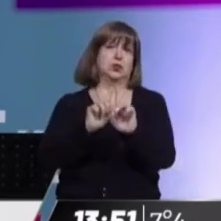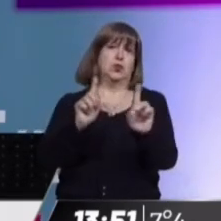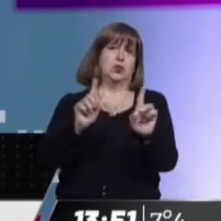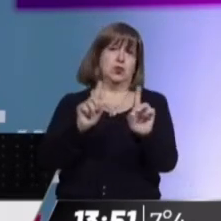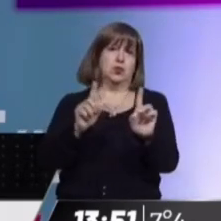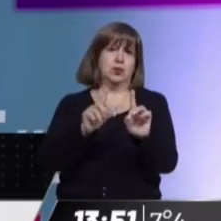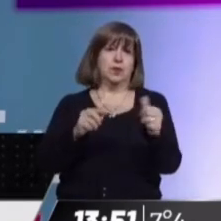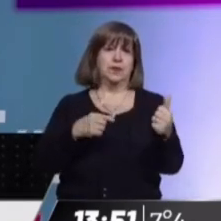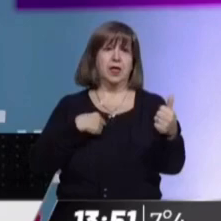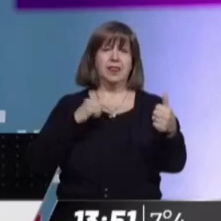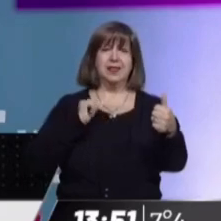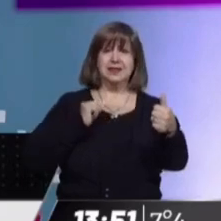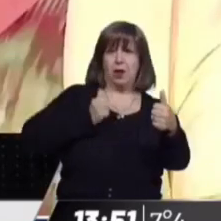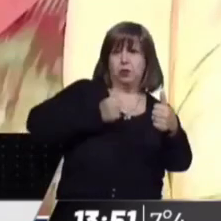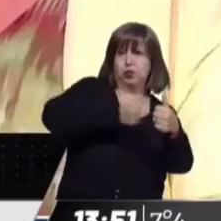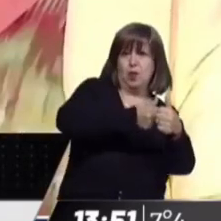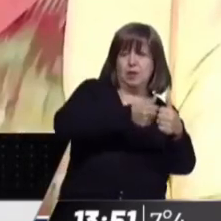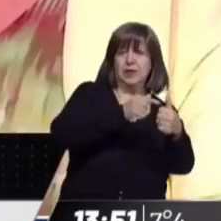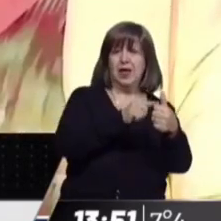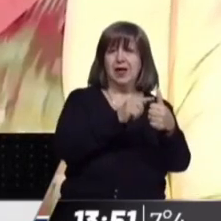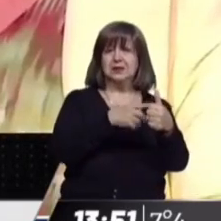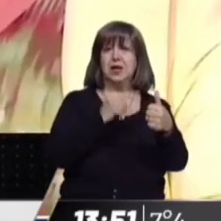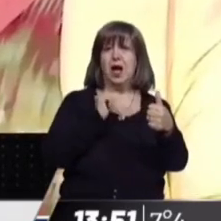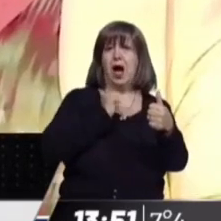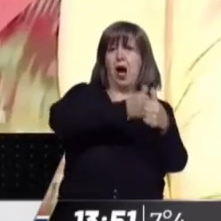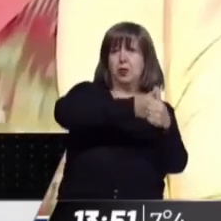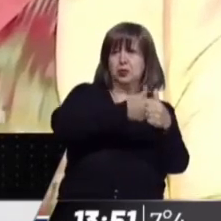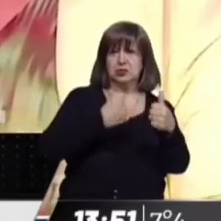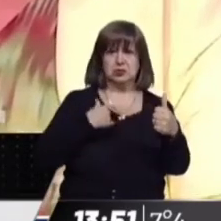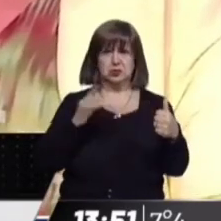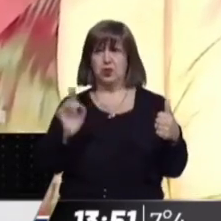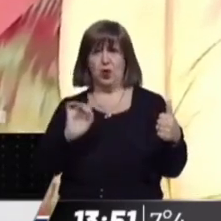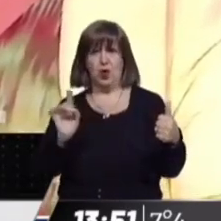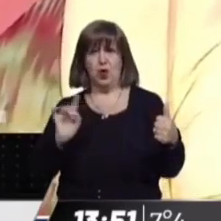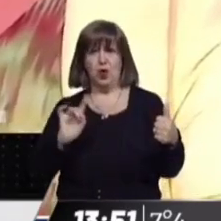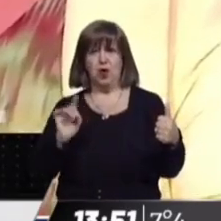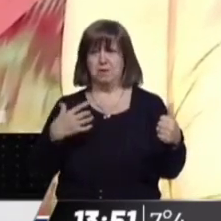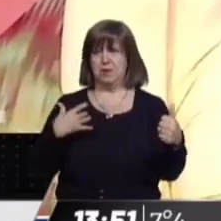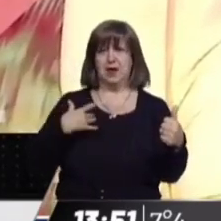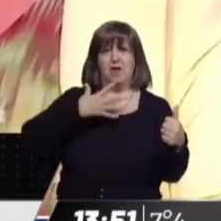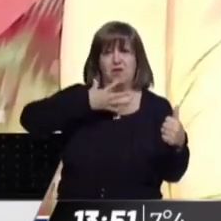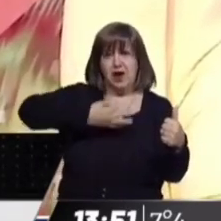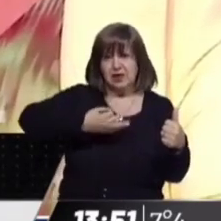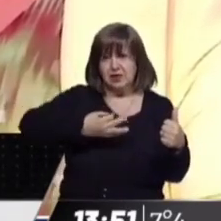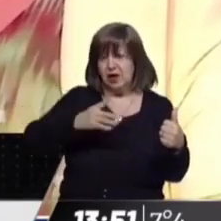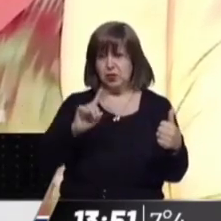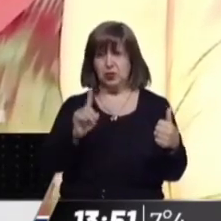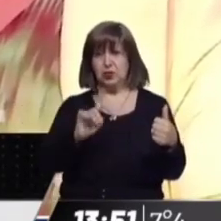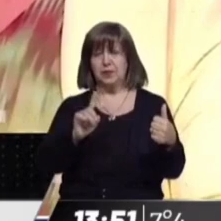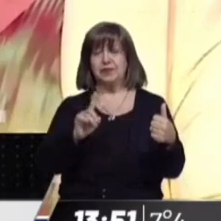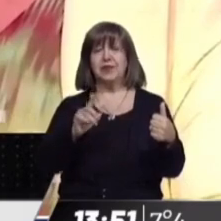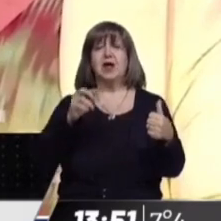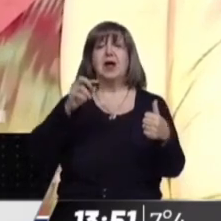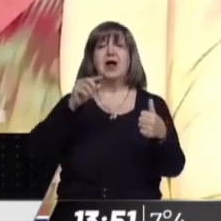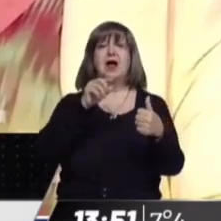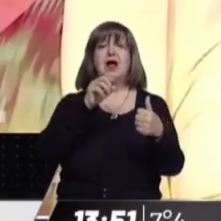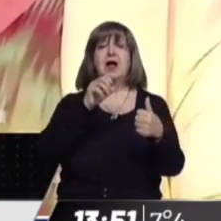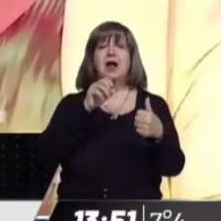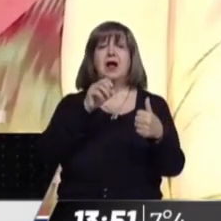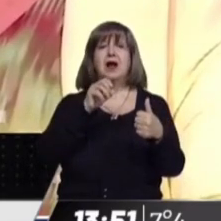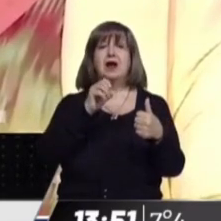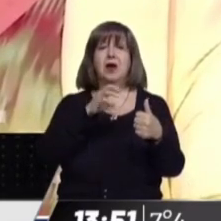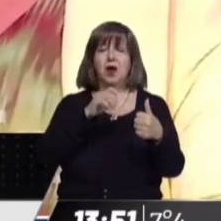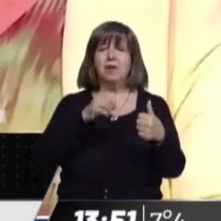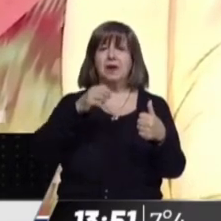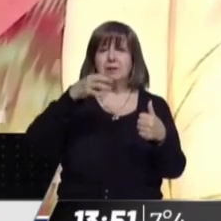donde él es abusado sexualmente y esto es negado por ella totalmente. Además, asegura que Richard, que es el nombre de el